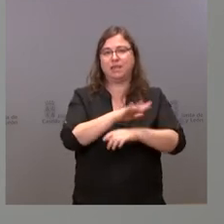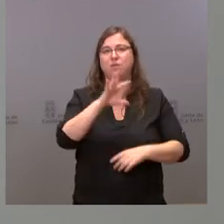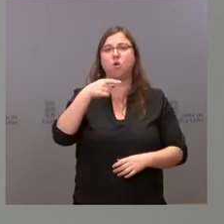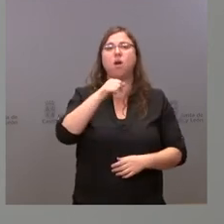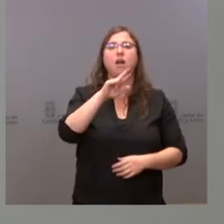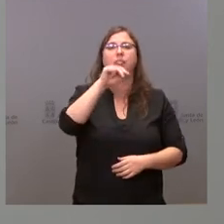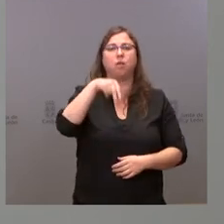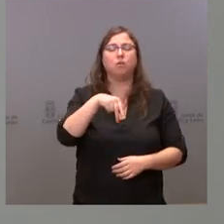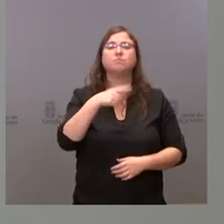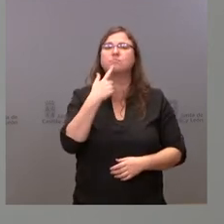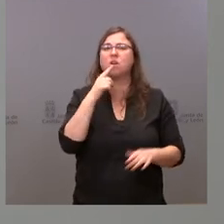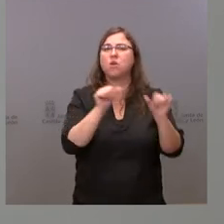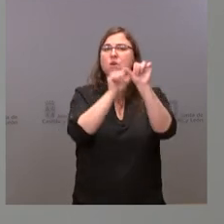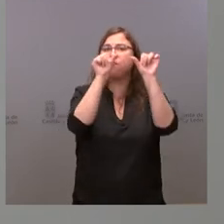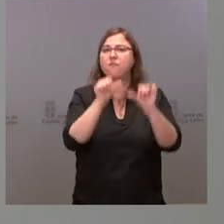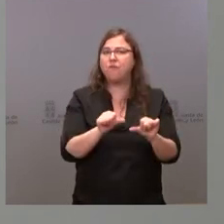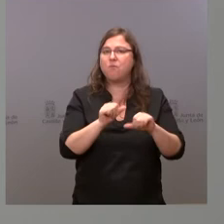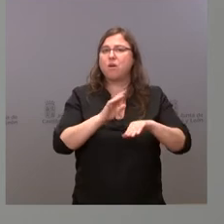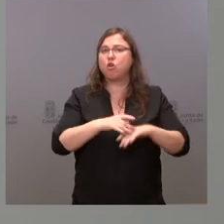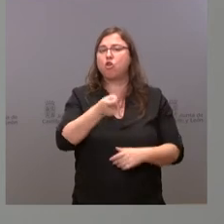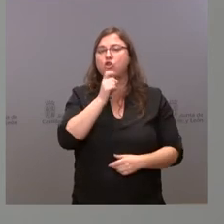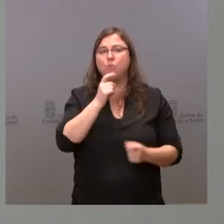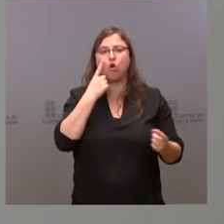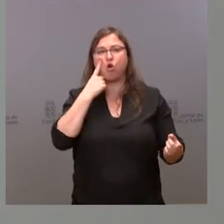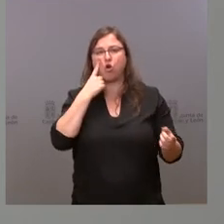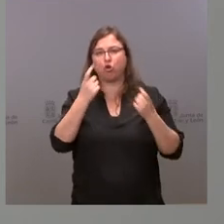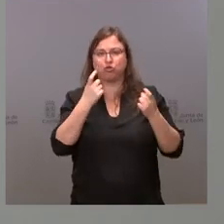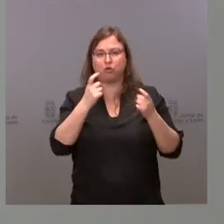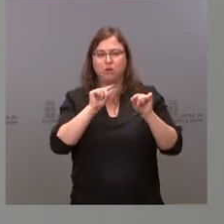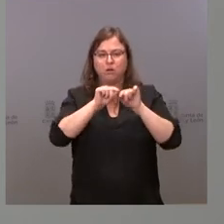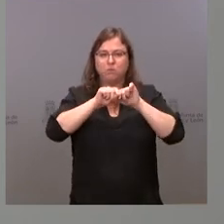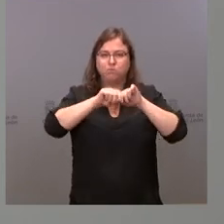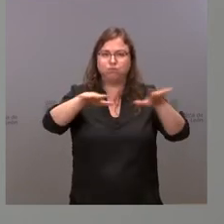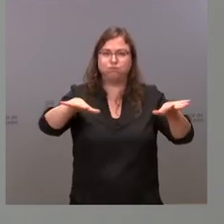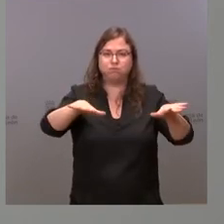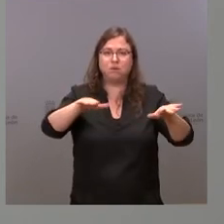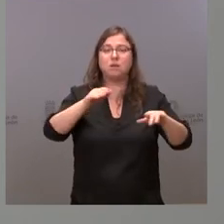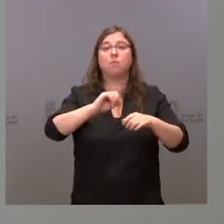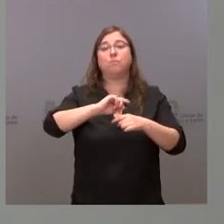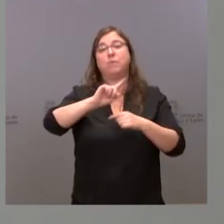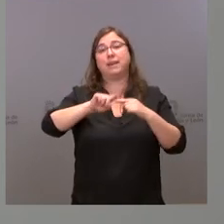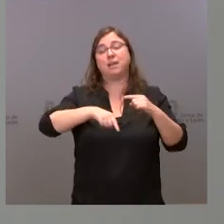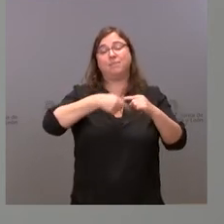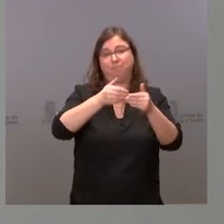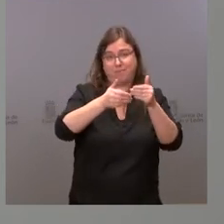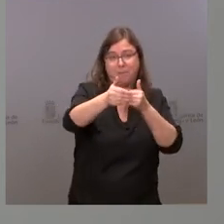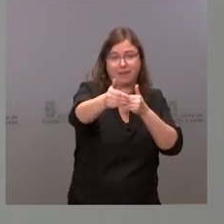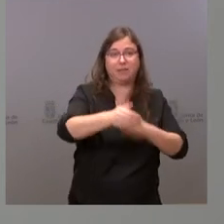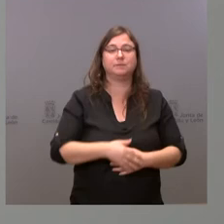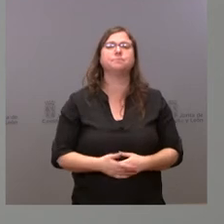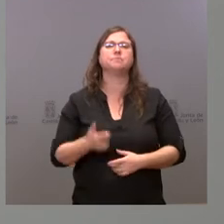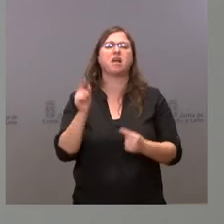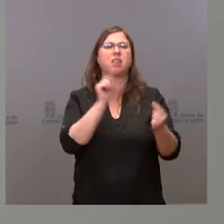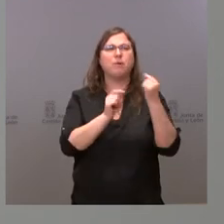la manera en la cual se va a someter la vigilancia epidemiológica en el codicen los siguientes tiempos se abrió ese